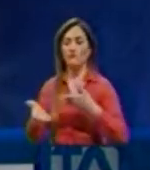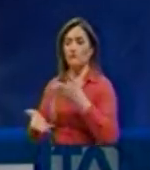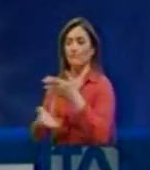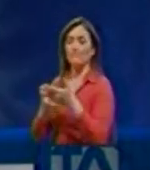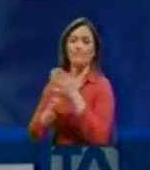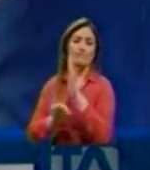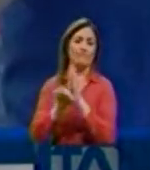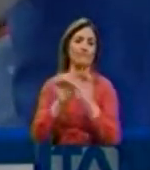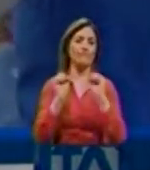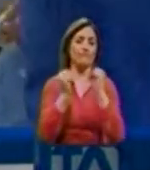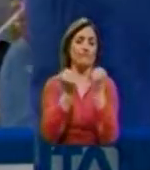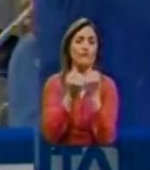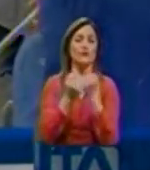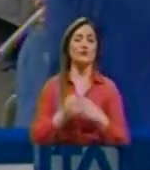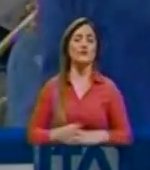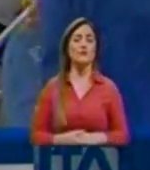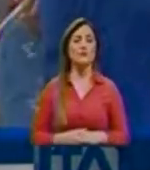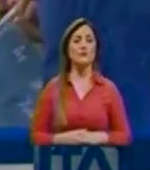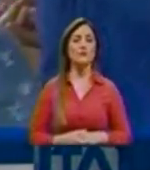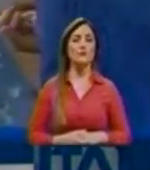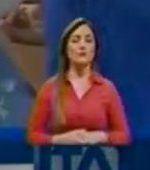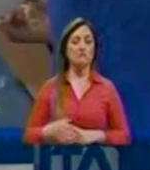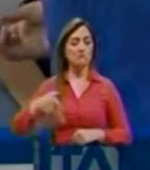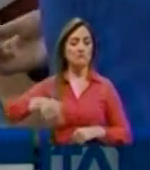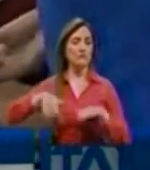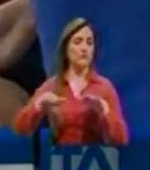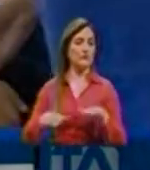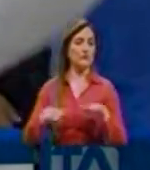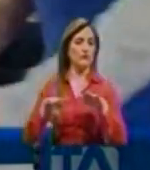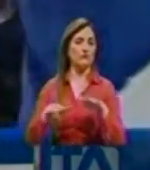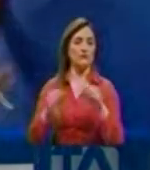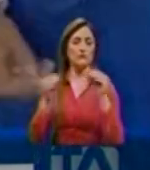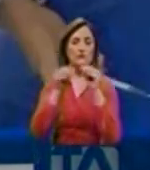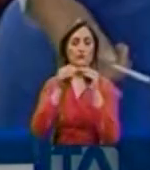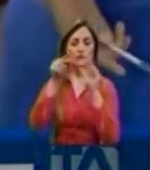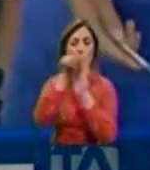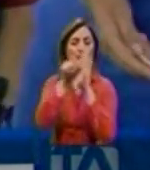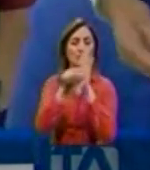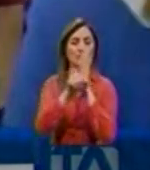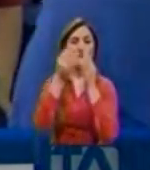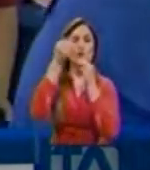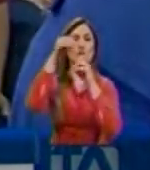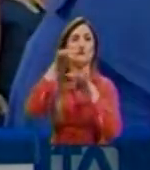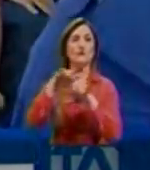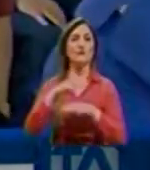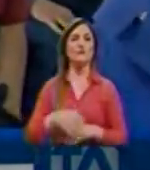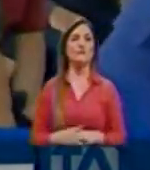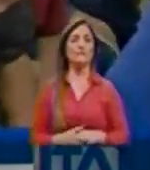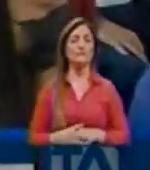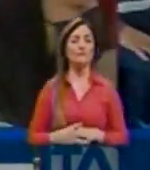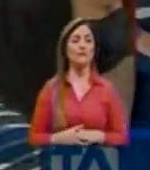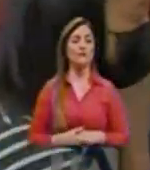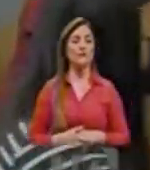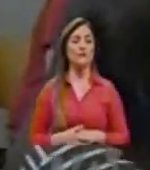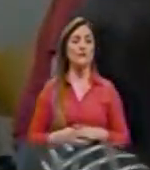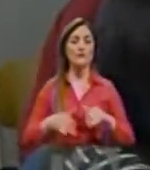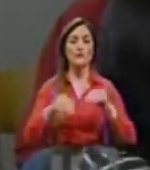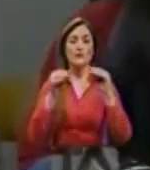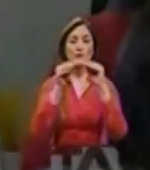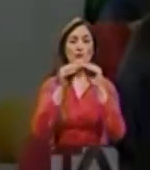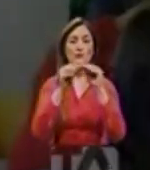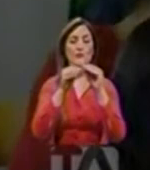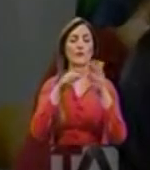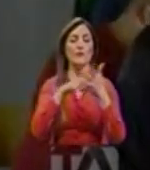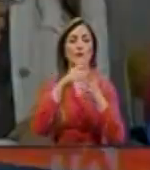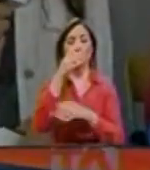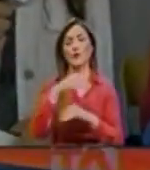social de ellos. Nosotros vamos a continuar aquí, les tendremos más información de cómo se siga desarrollando la jornada. Volvemos con ustedes a